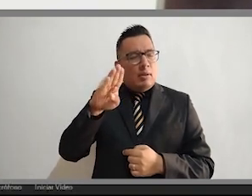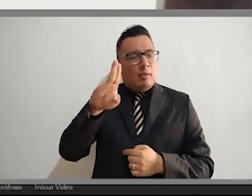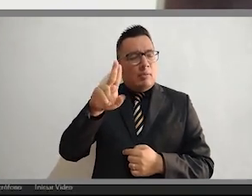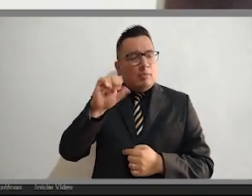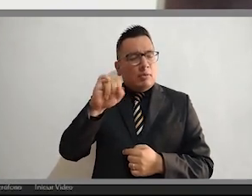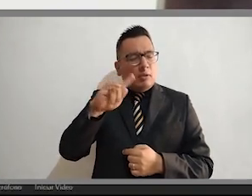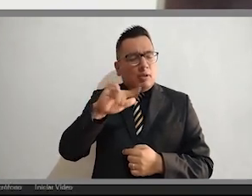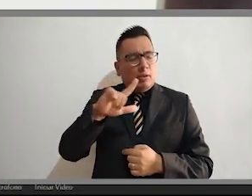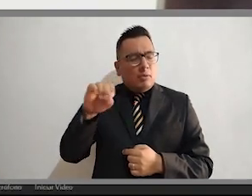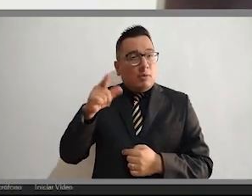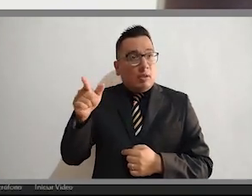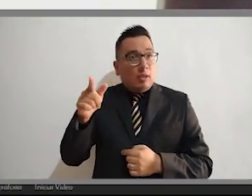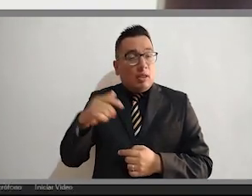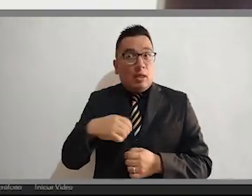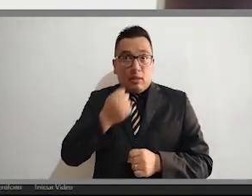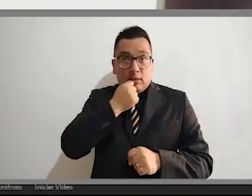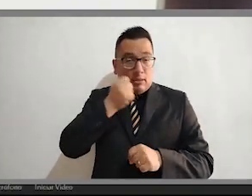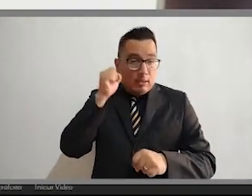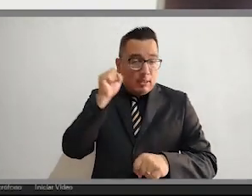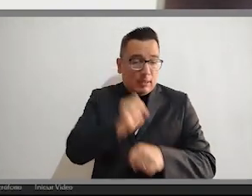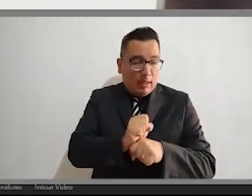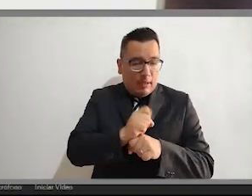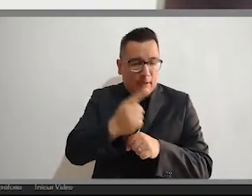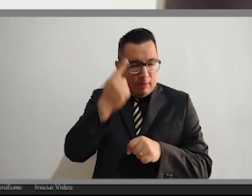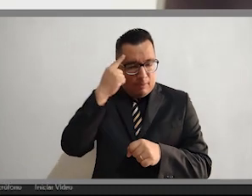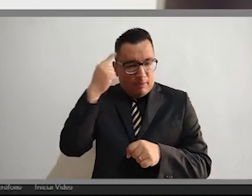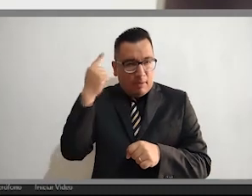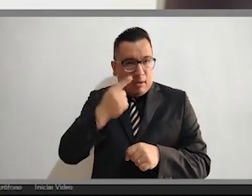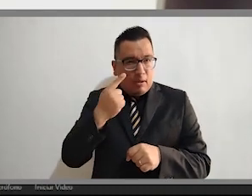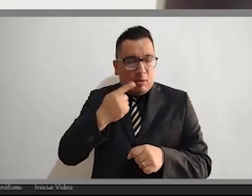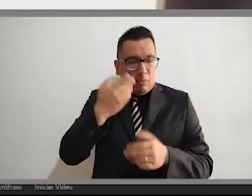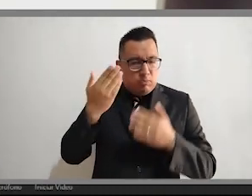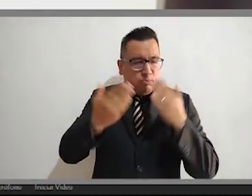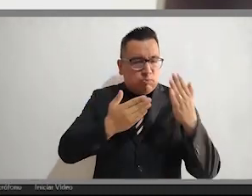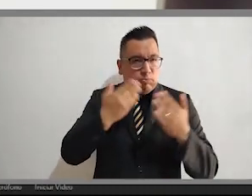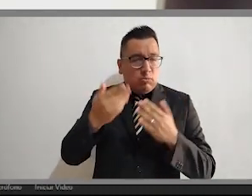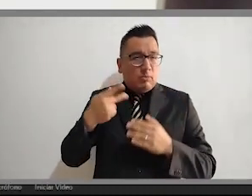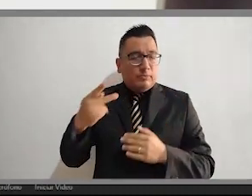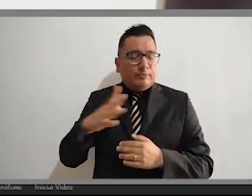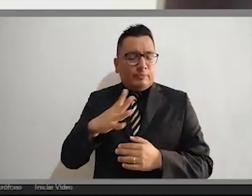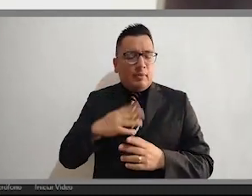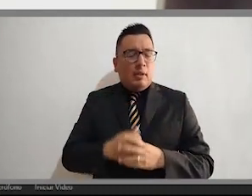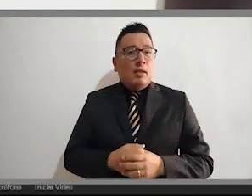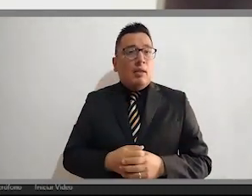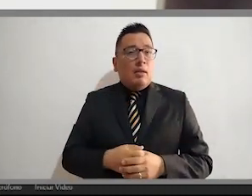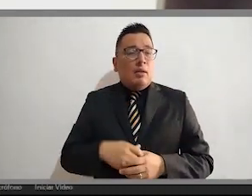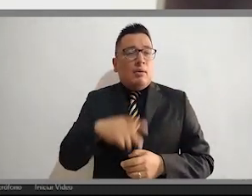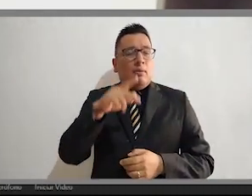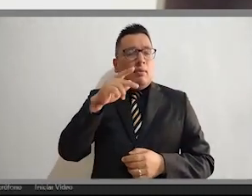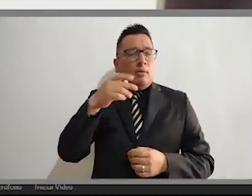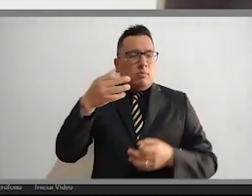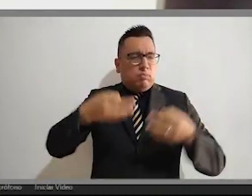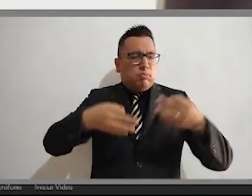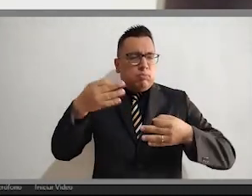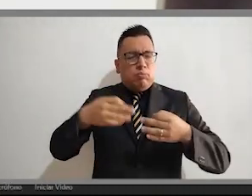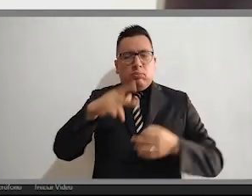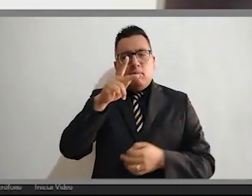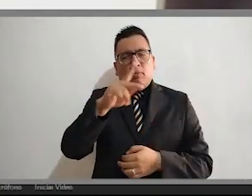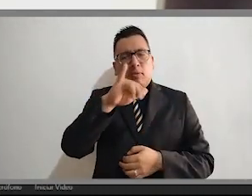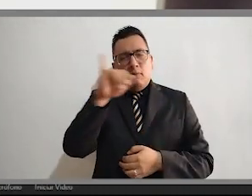Roselia Bustillo Marín es secretaria de Estudio y Cuenta en la Sala Superior del Tribunal Electoral del Poder Judicial de la